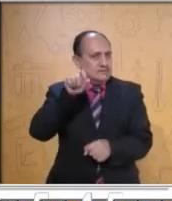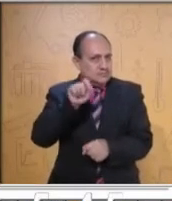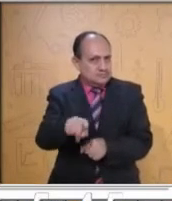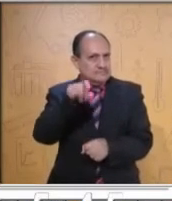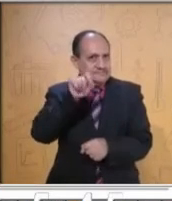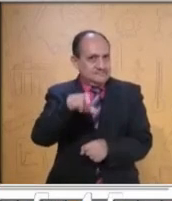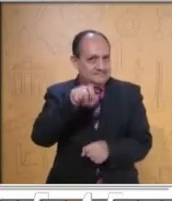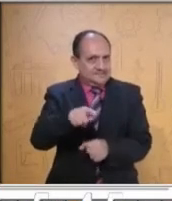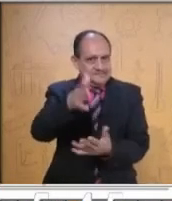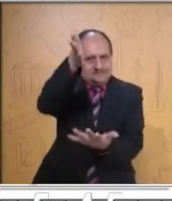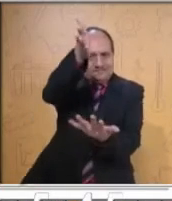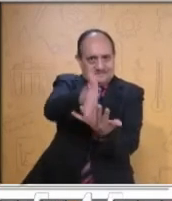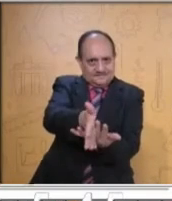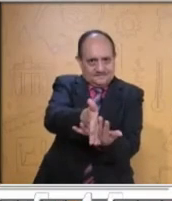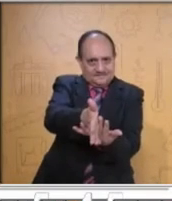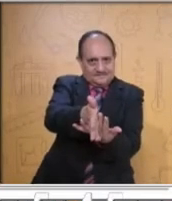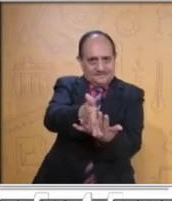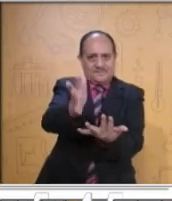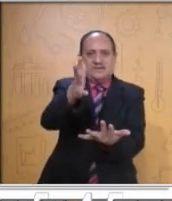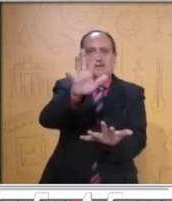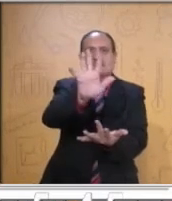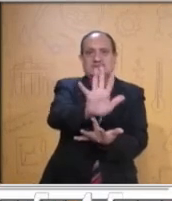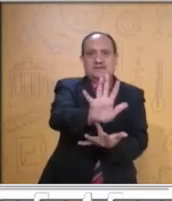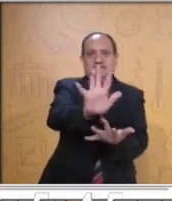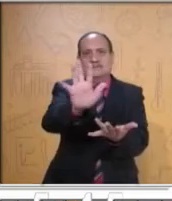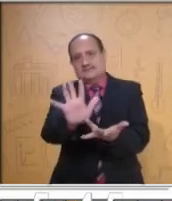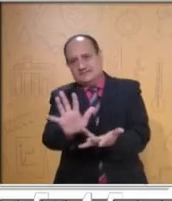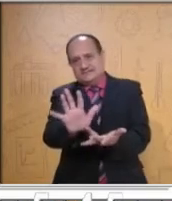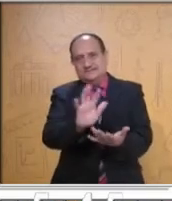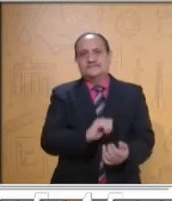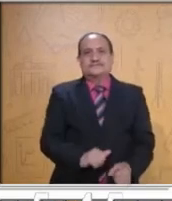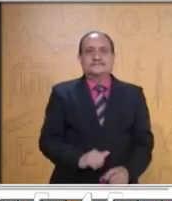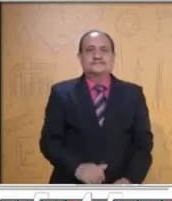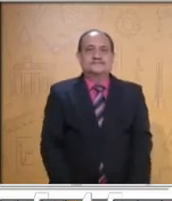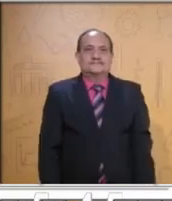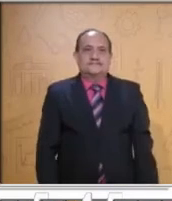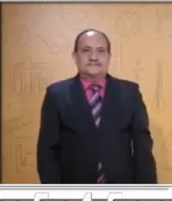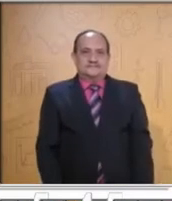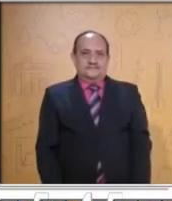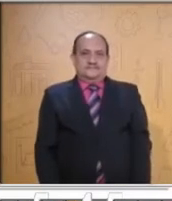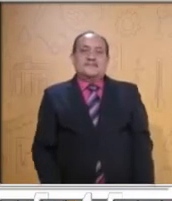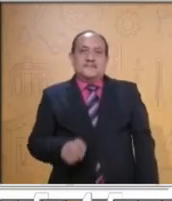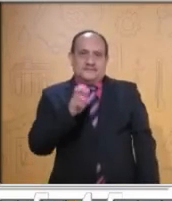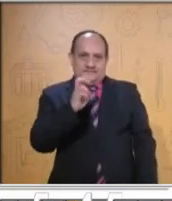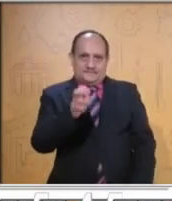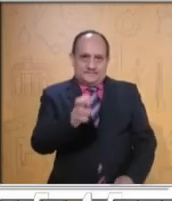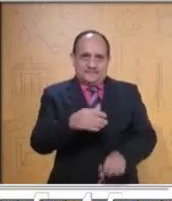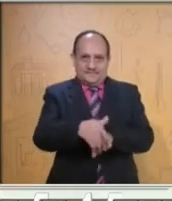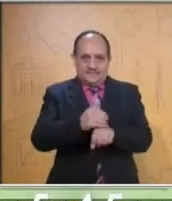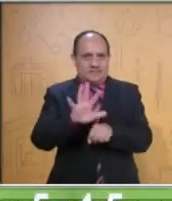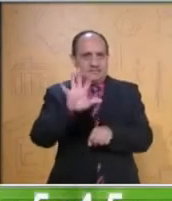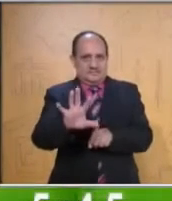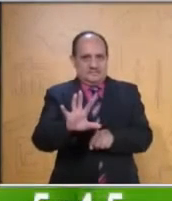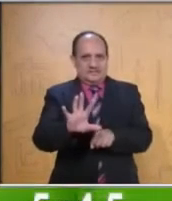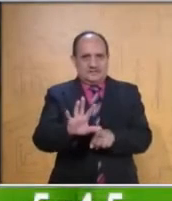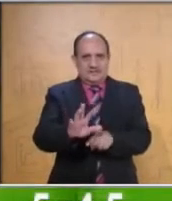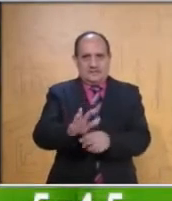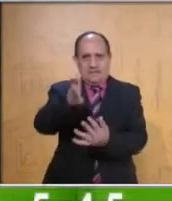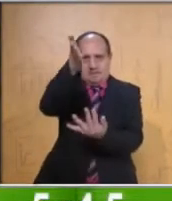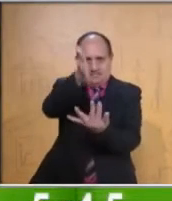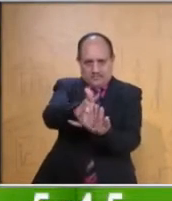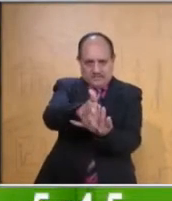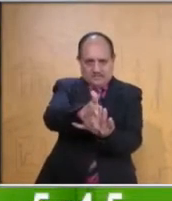dando el punto central, tengo yo ahí el 5 y es el que se va a considerar de nuevo con la